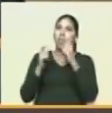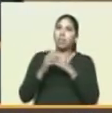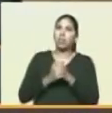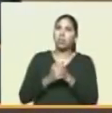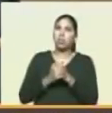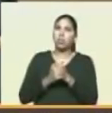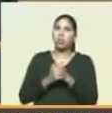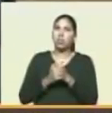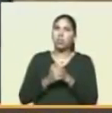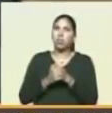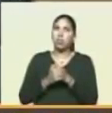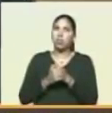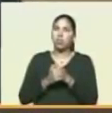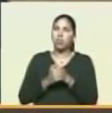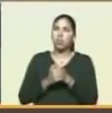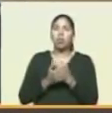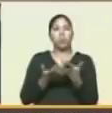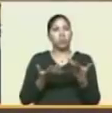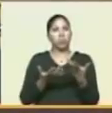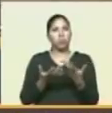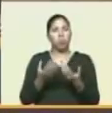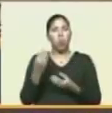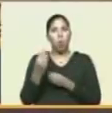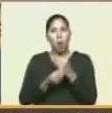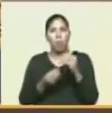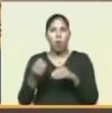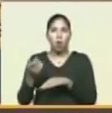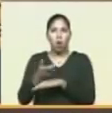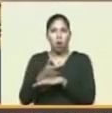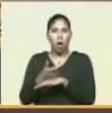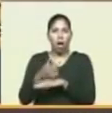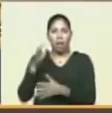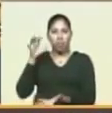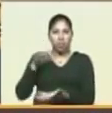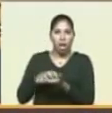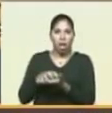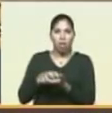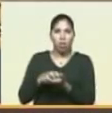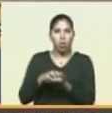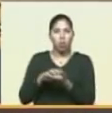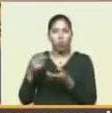Estado se guardaba la potestad de tener plenitud de control.